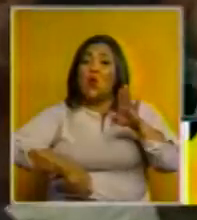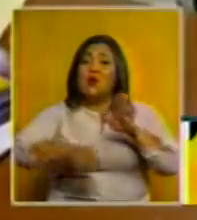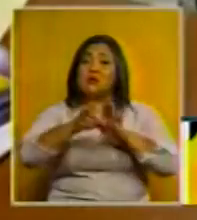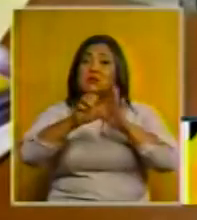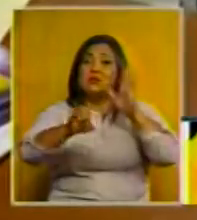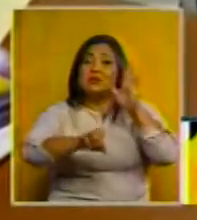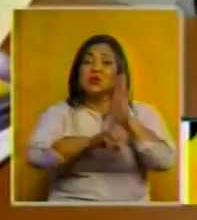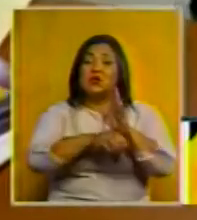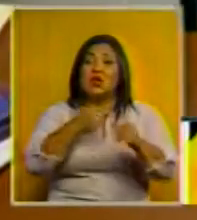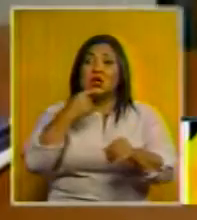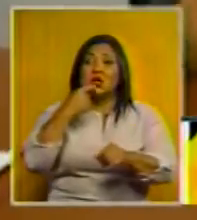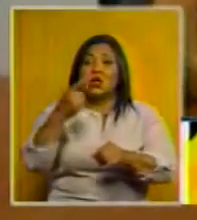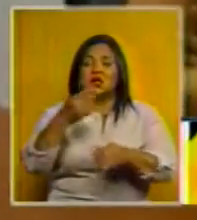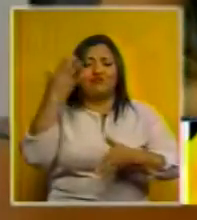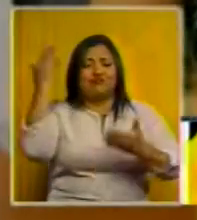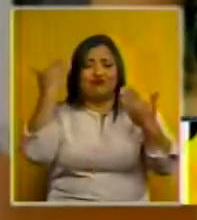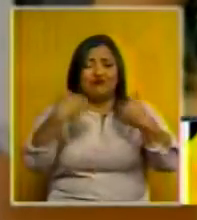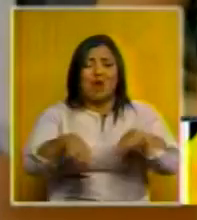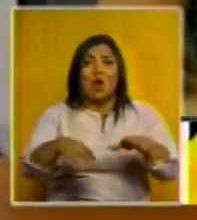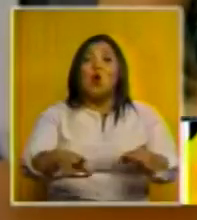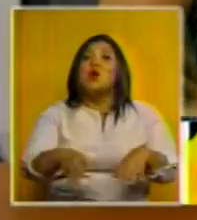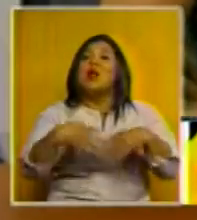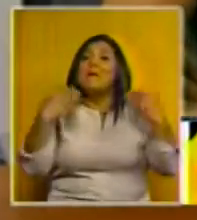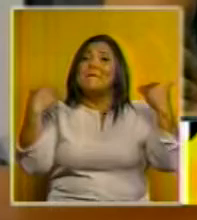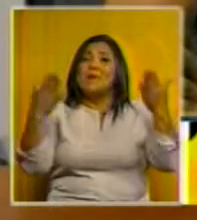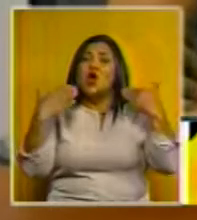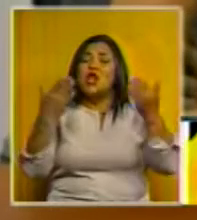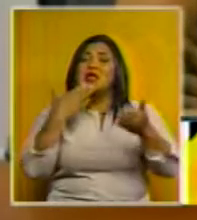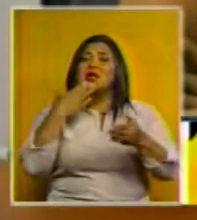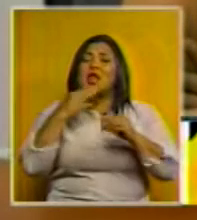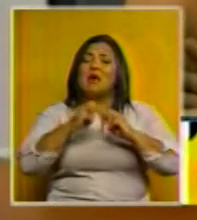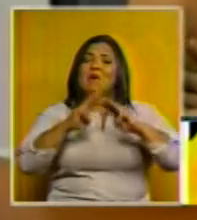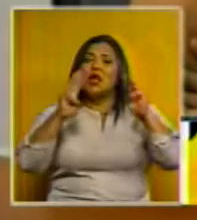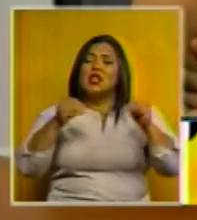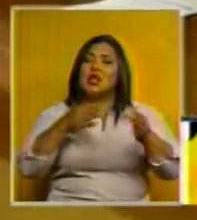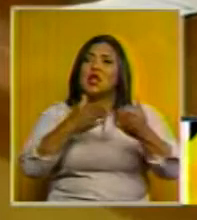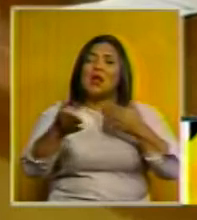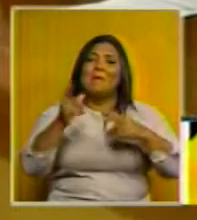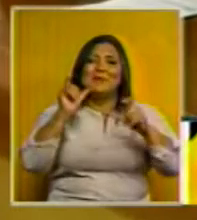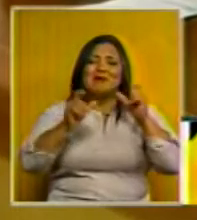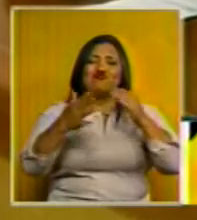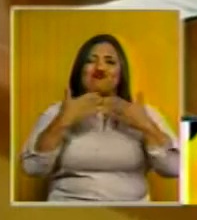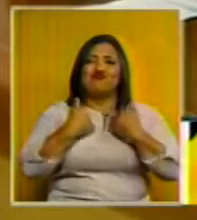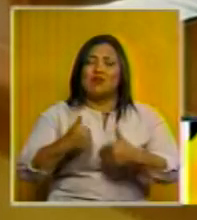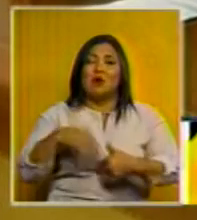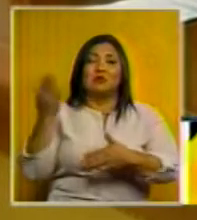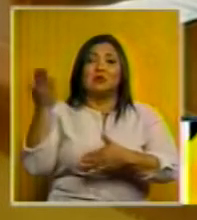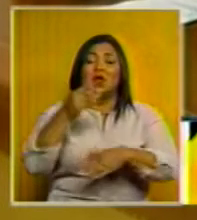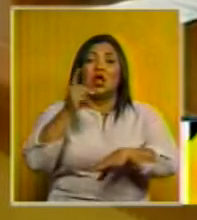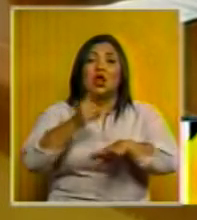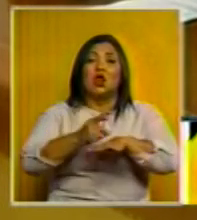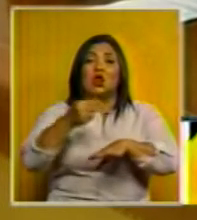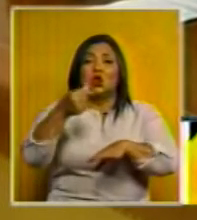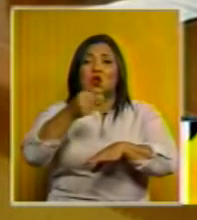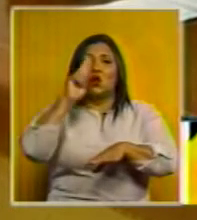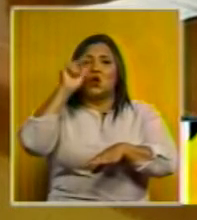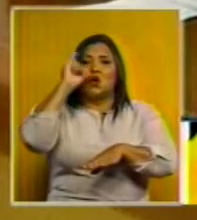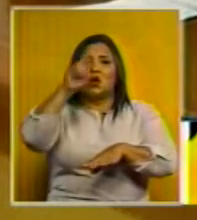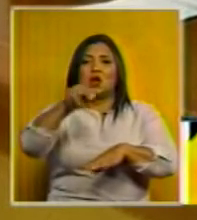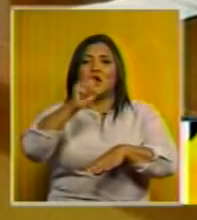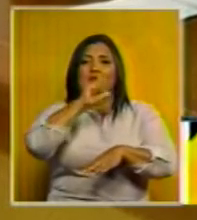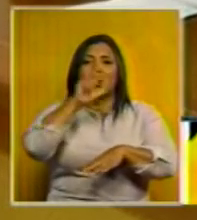constitucional que dio la definición de una política integral en materia de movilidad humana, así anunció la doctora Gina Benavides